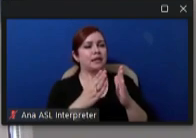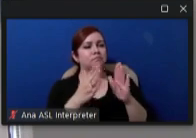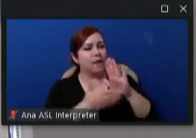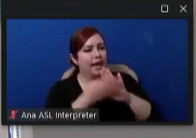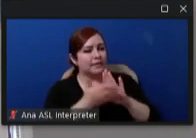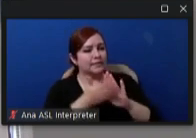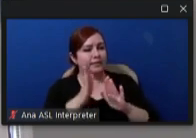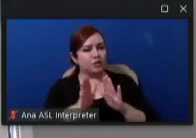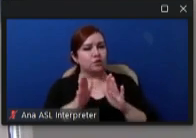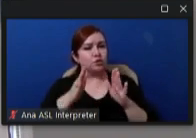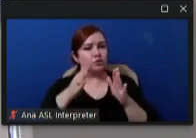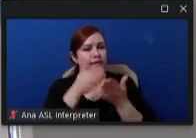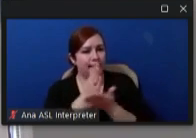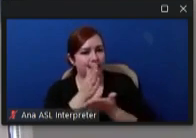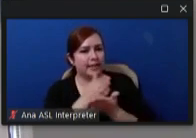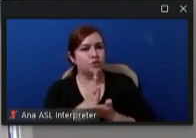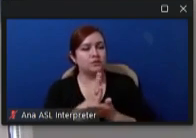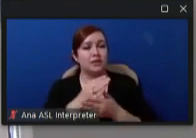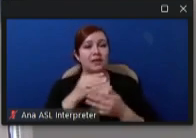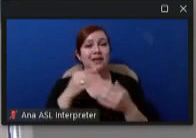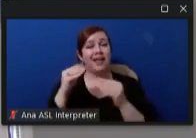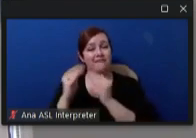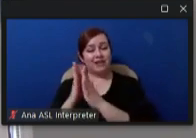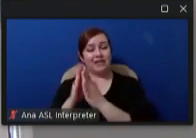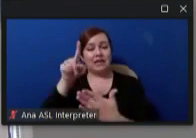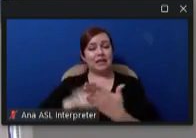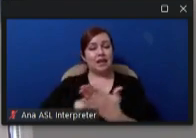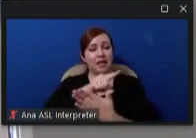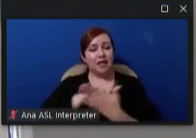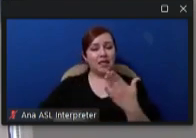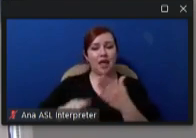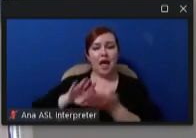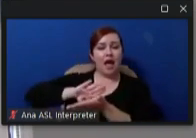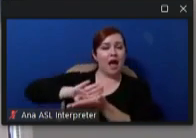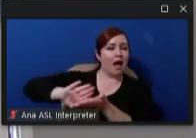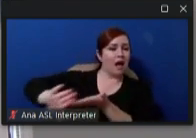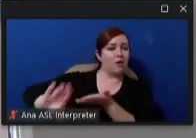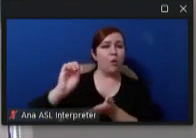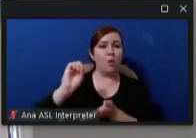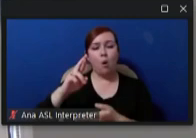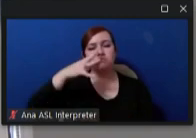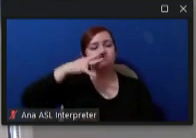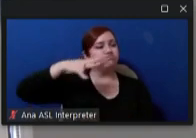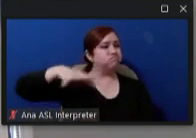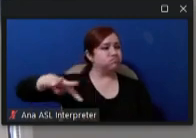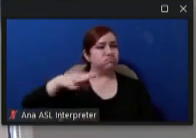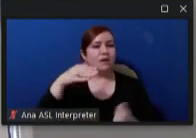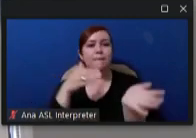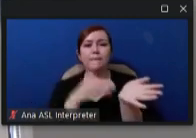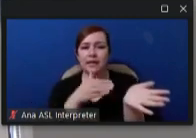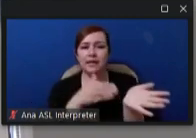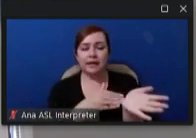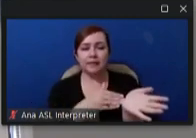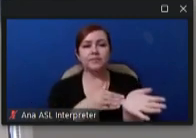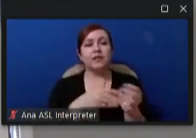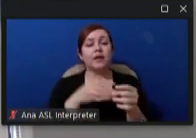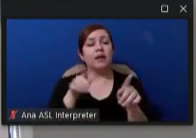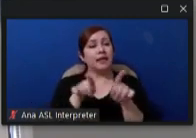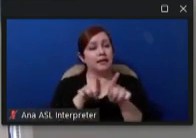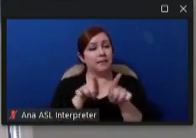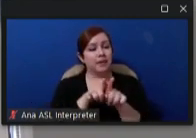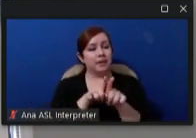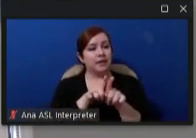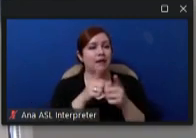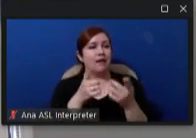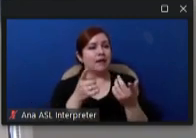de discriminación, abuso o negligencia en la atención médica. La falta de mecanismos legales y prácticos que faciliten